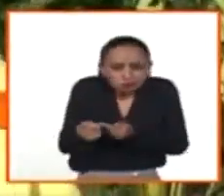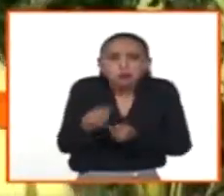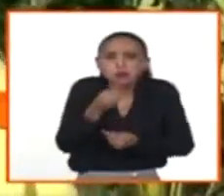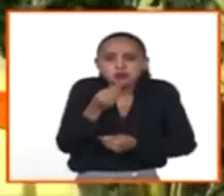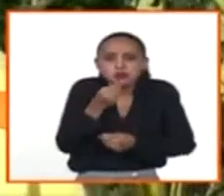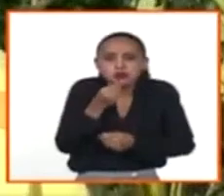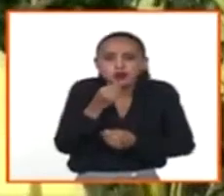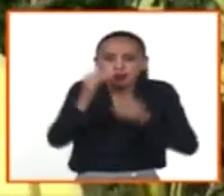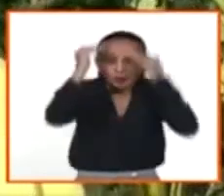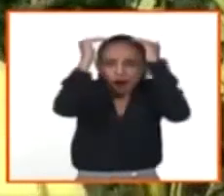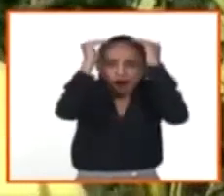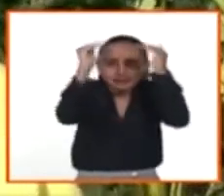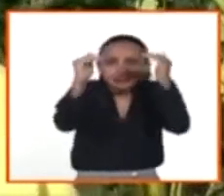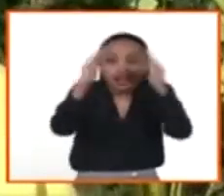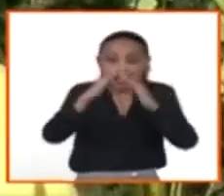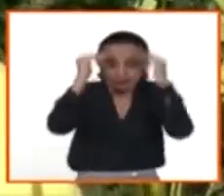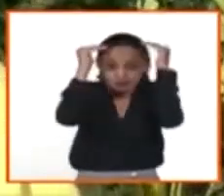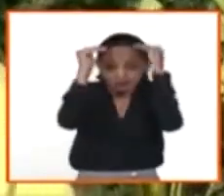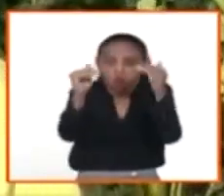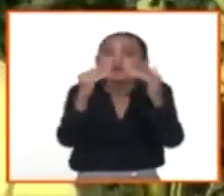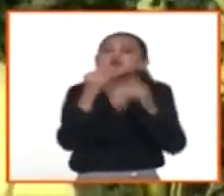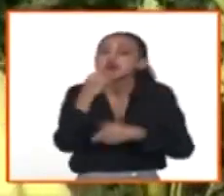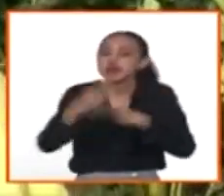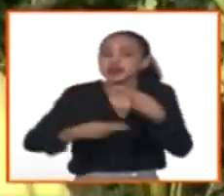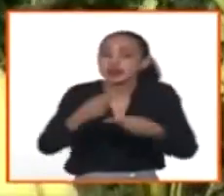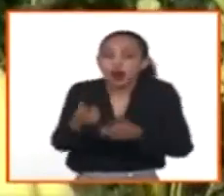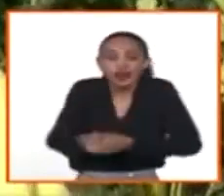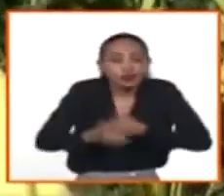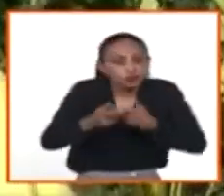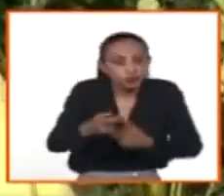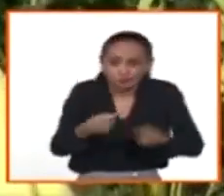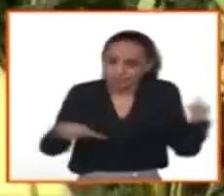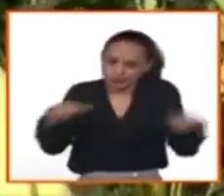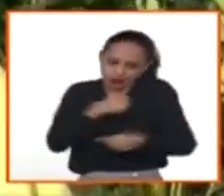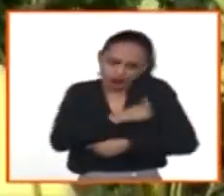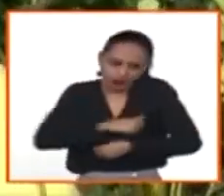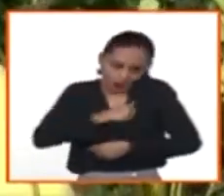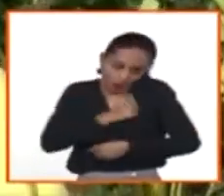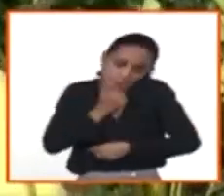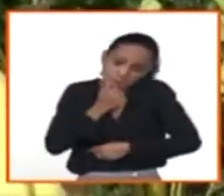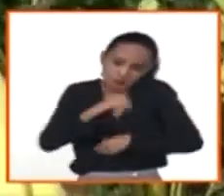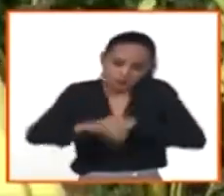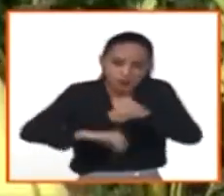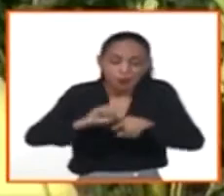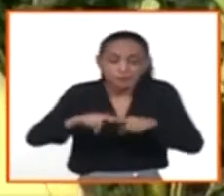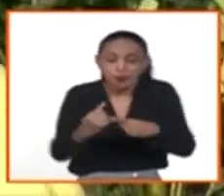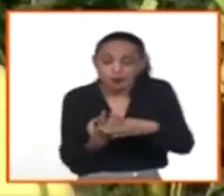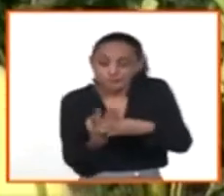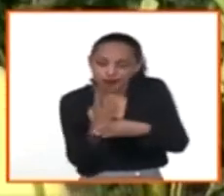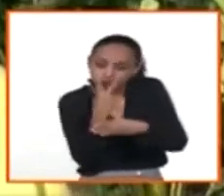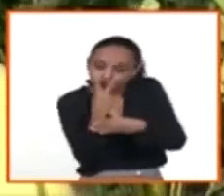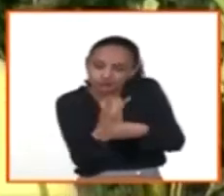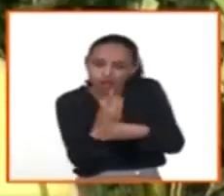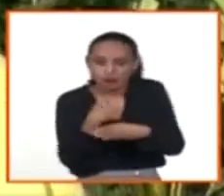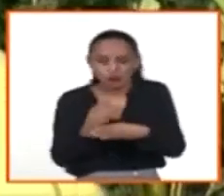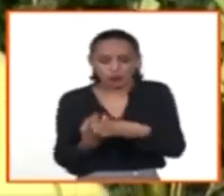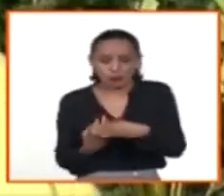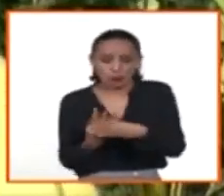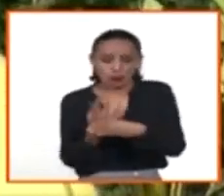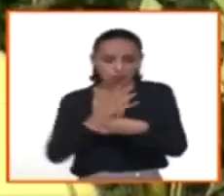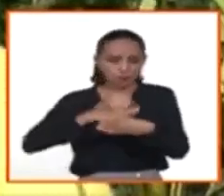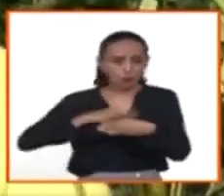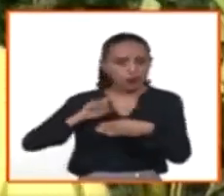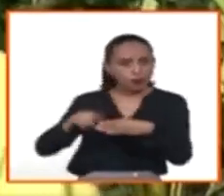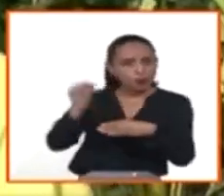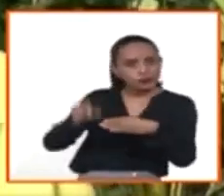La agricultura es con amor, aparte de lo que lleva técnicamente. Dedicarle a la planta, porque la planta no espera por ti. Tú tienes que atenderla a ella cuando